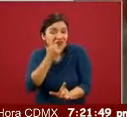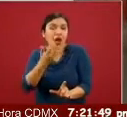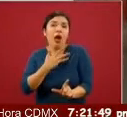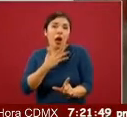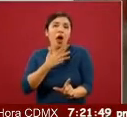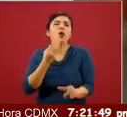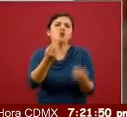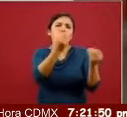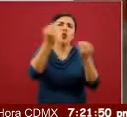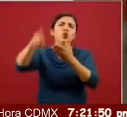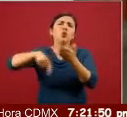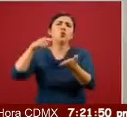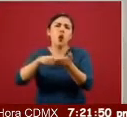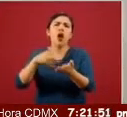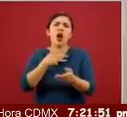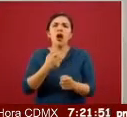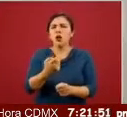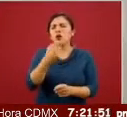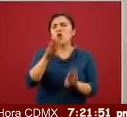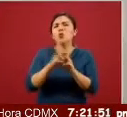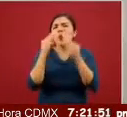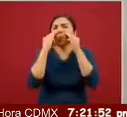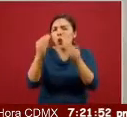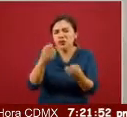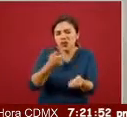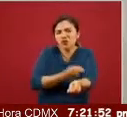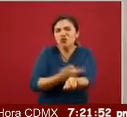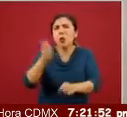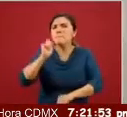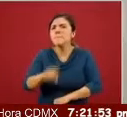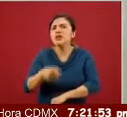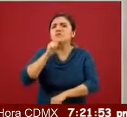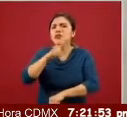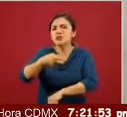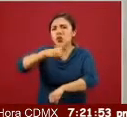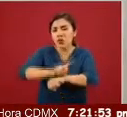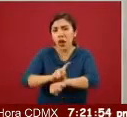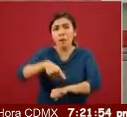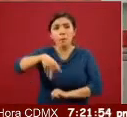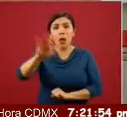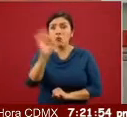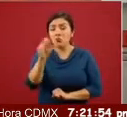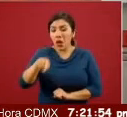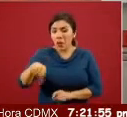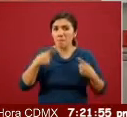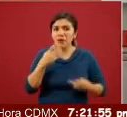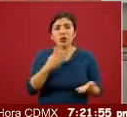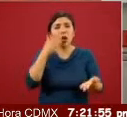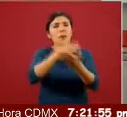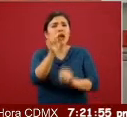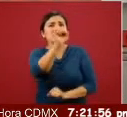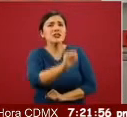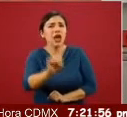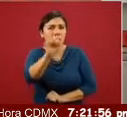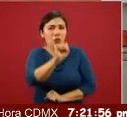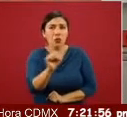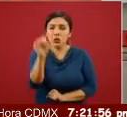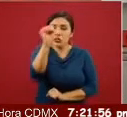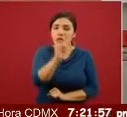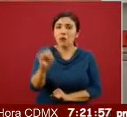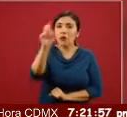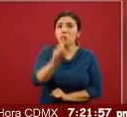unidades se toma la muestra el mismo día. Pero ¿qué pasa si esa persona acudió, por ejemplo, un sábado y el sábado y domingo no